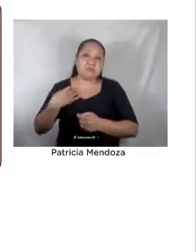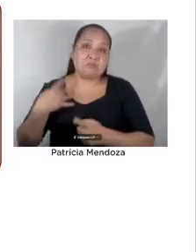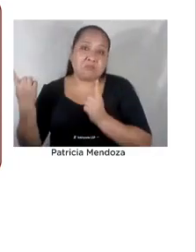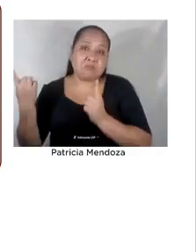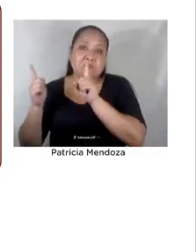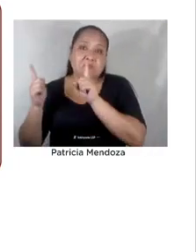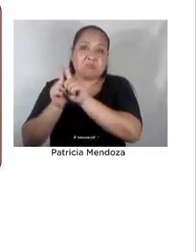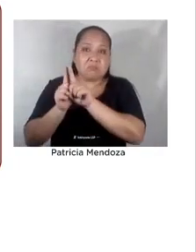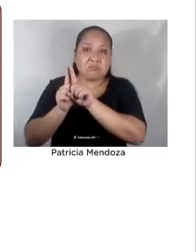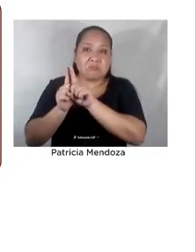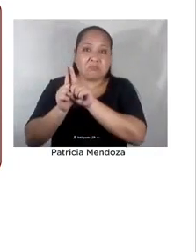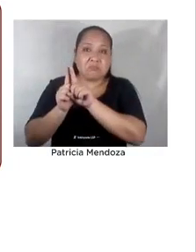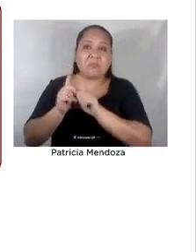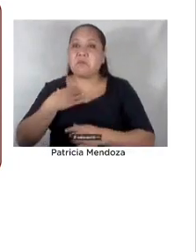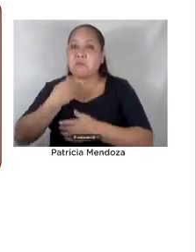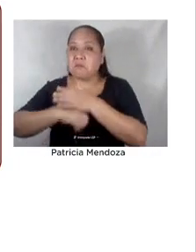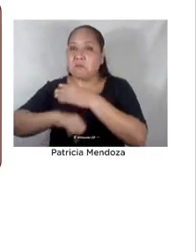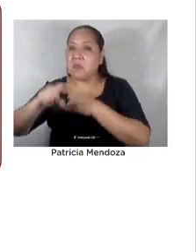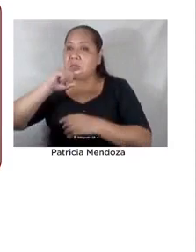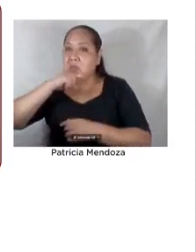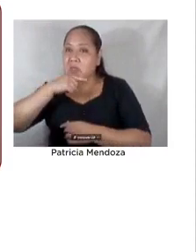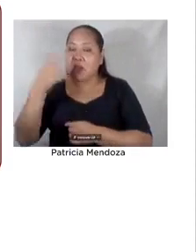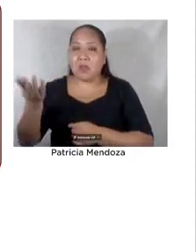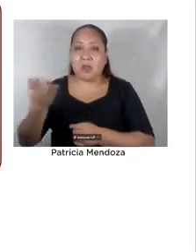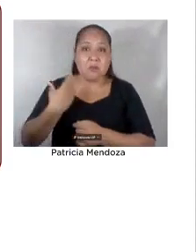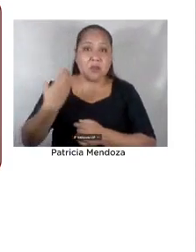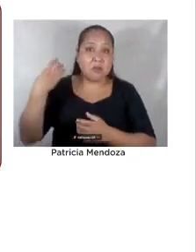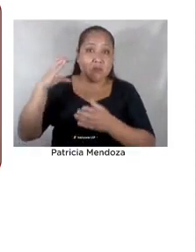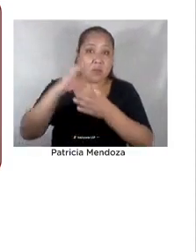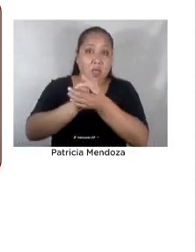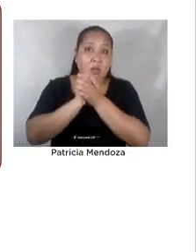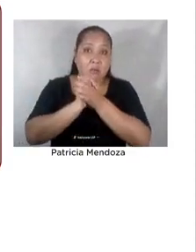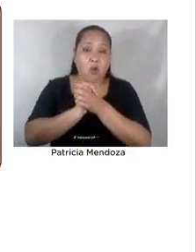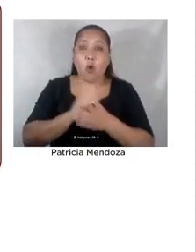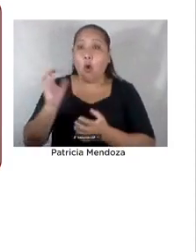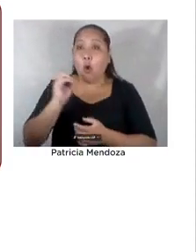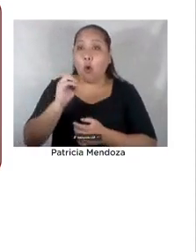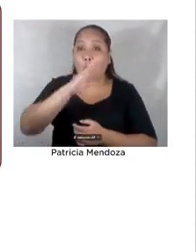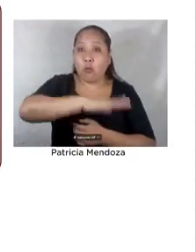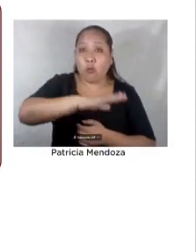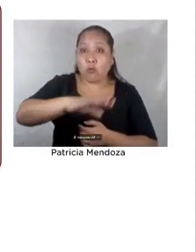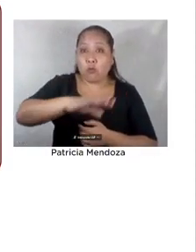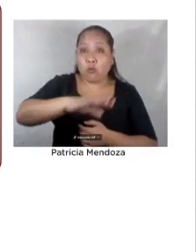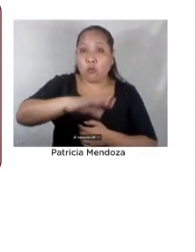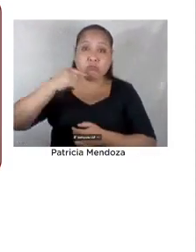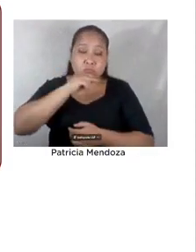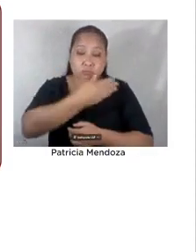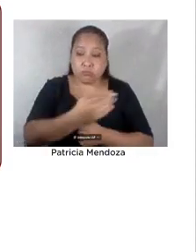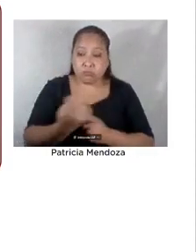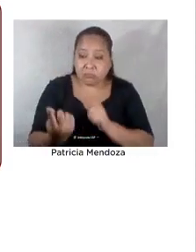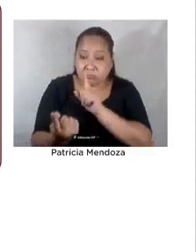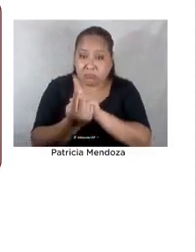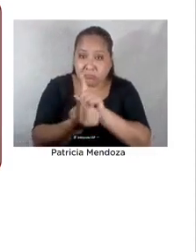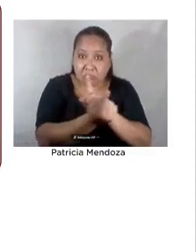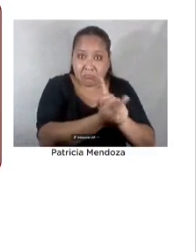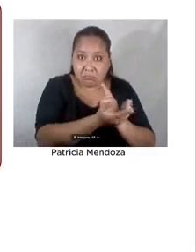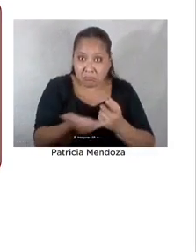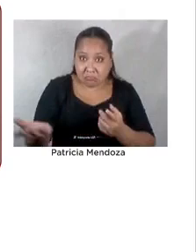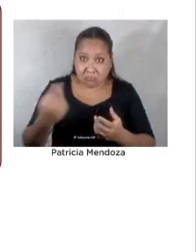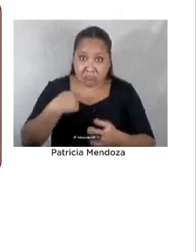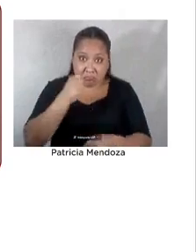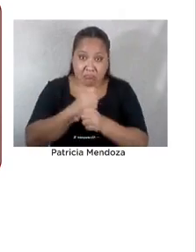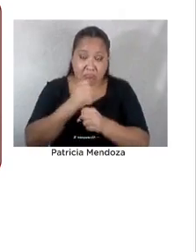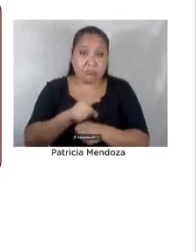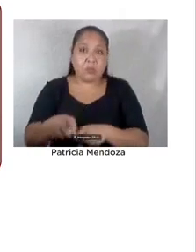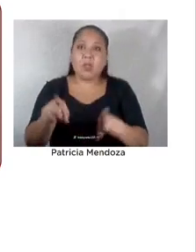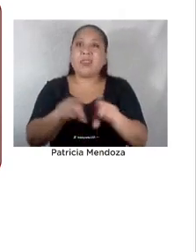mi hija, mis colegas, las niñas y niños con quienes trabajo, también tienen el derecho a sentirlo, también